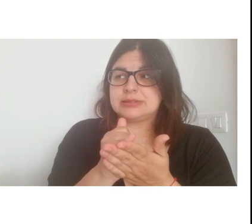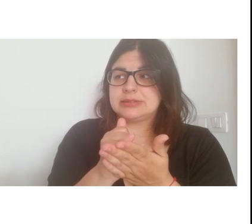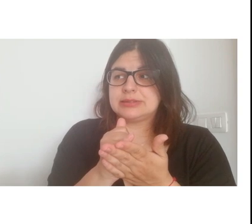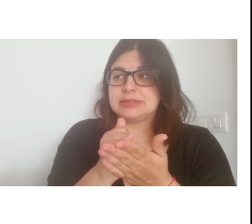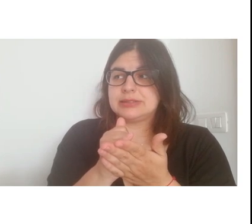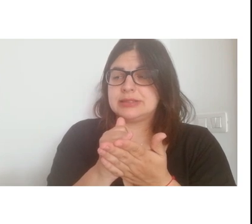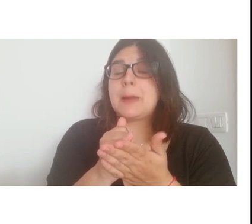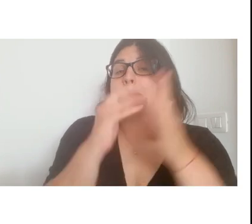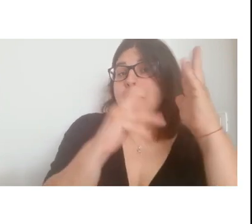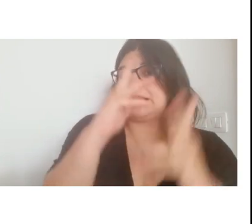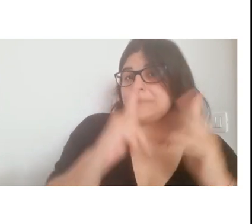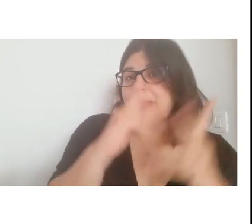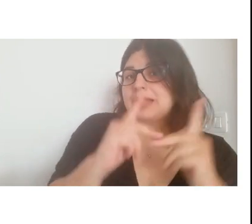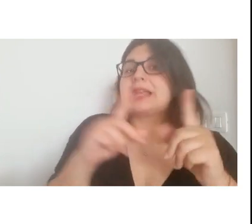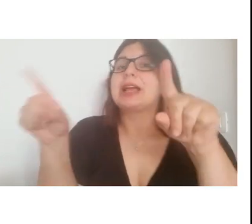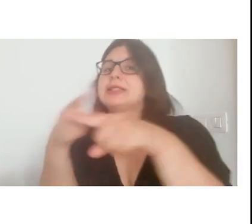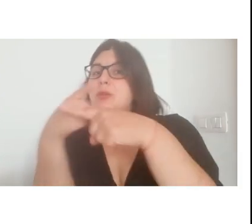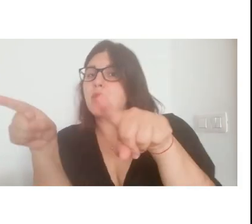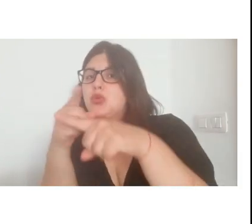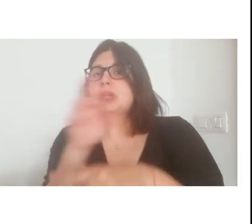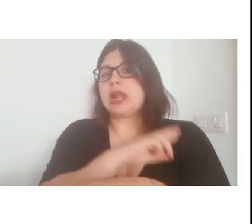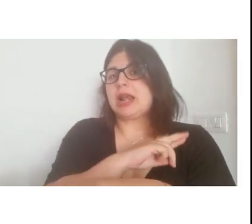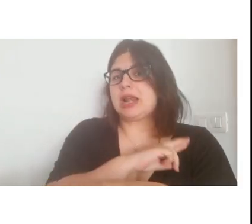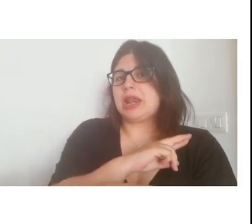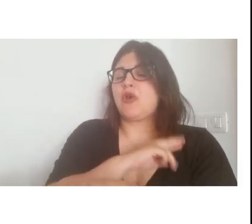as materias de matemáticas e obradoiro musical,